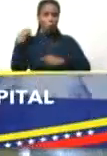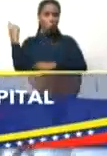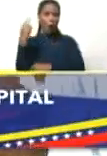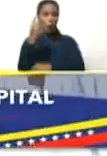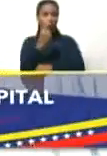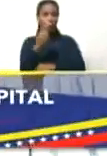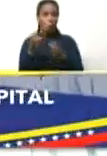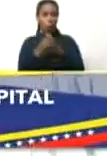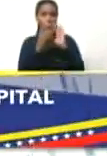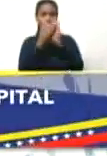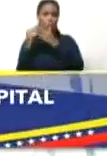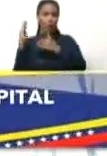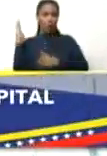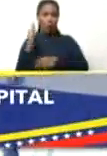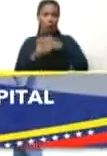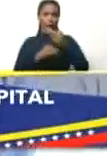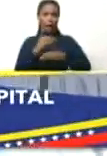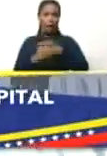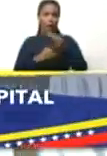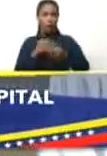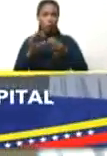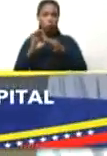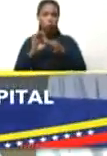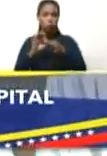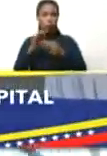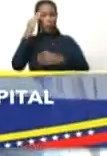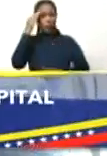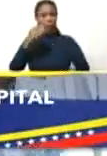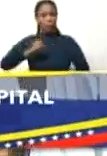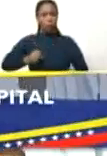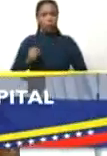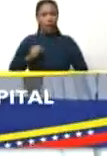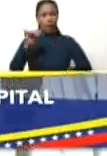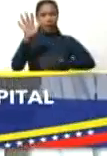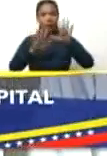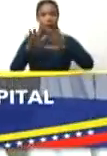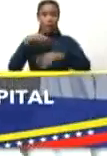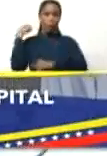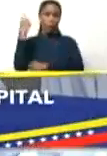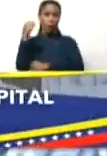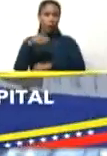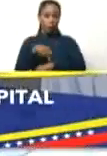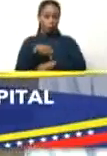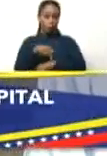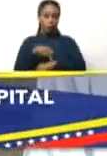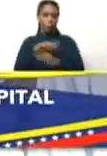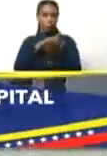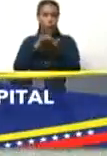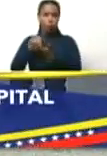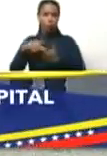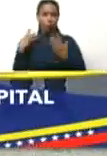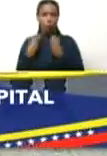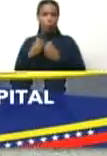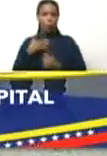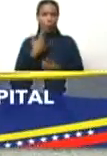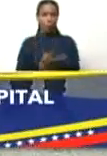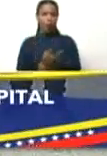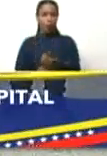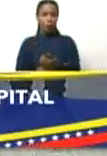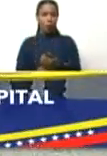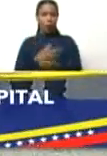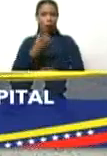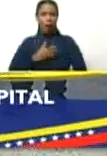con las bricomiles venimos haciendo en unidad cívico-militar-policial. 15 ambulatorios en este momento interviniendo junto a mi hermano el alcalde Suárez